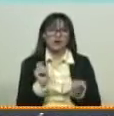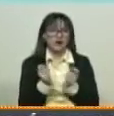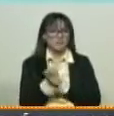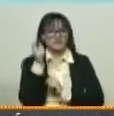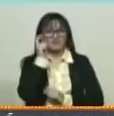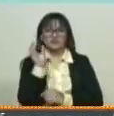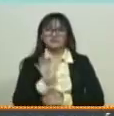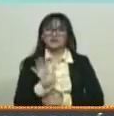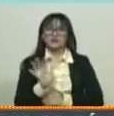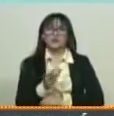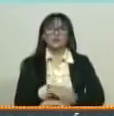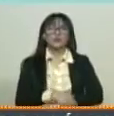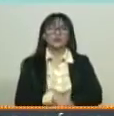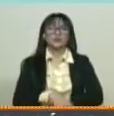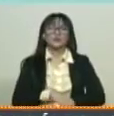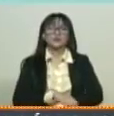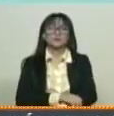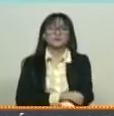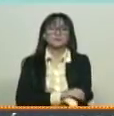usted estaba